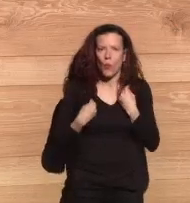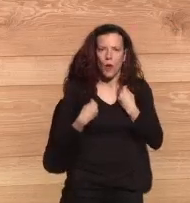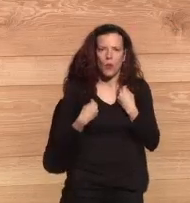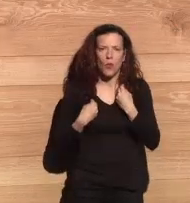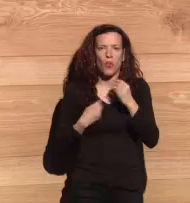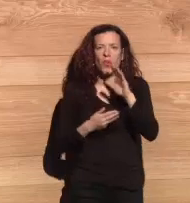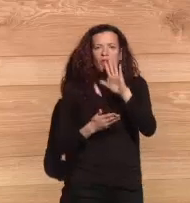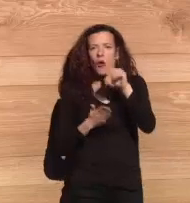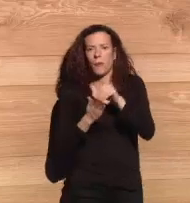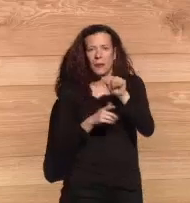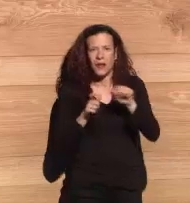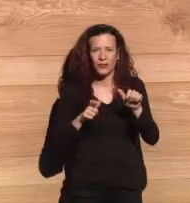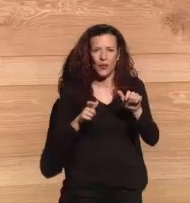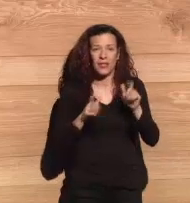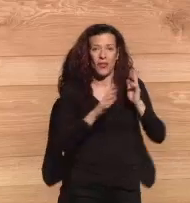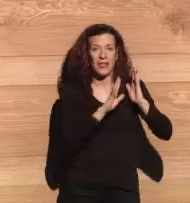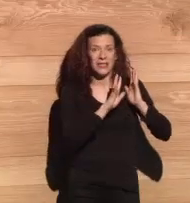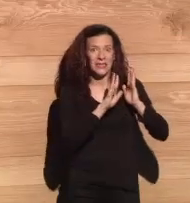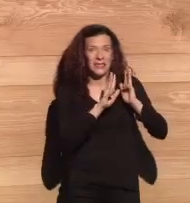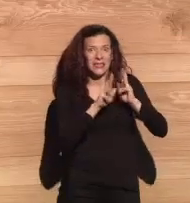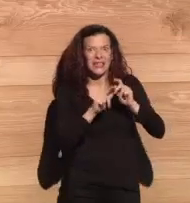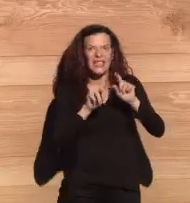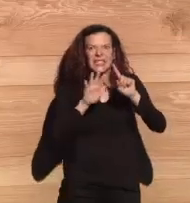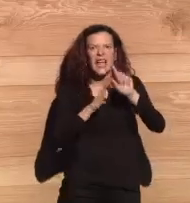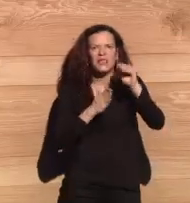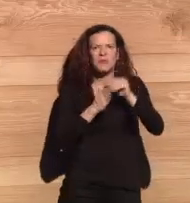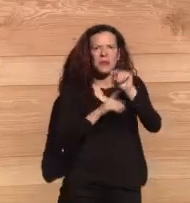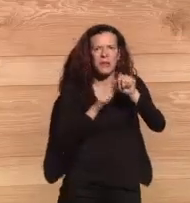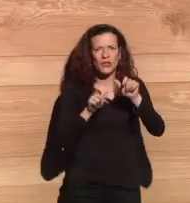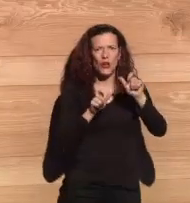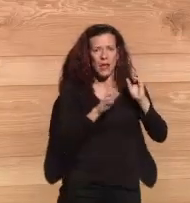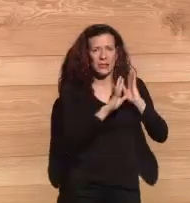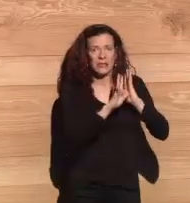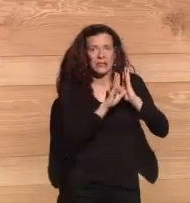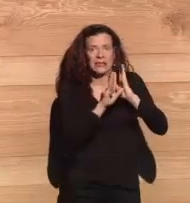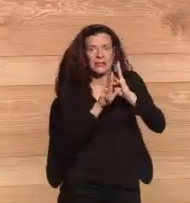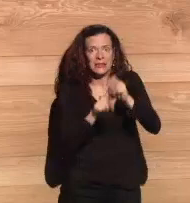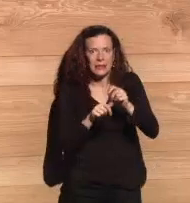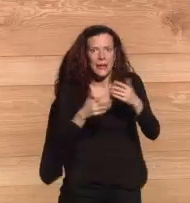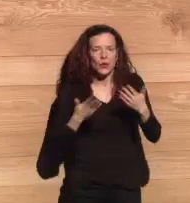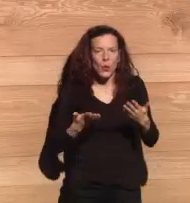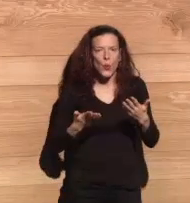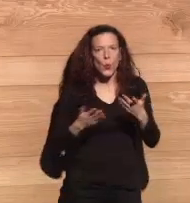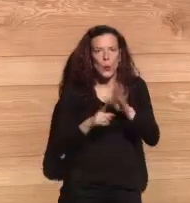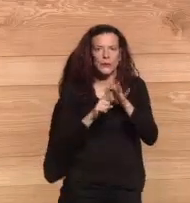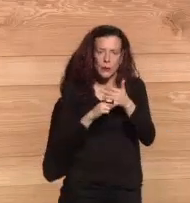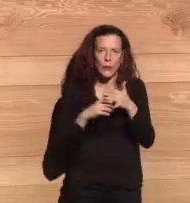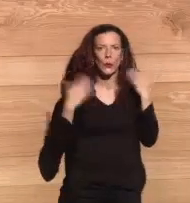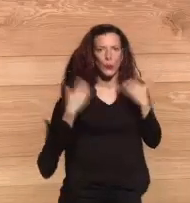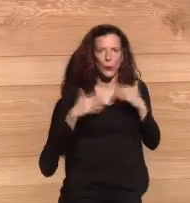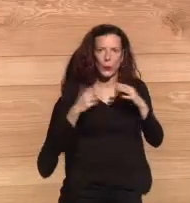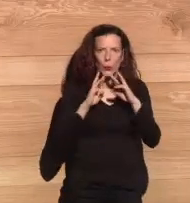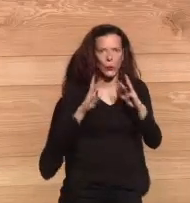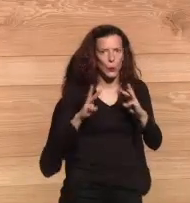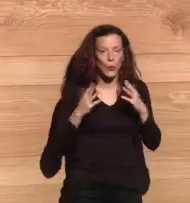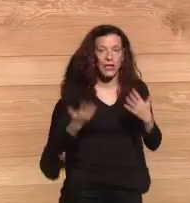mil personas y va llegando una caravana migrante con 6.000 personas que va a llegar a tu... es una... Sí.